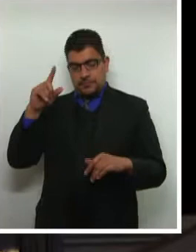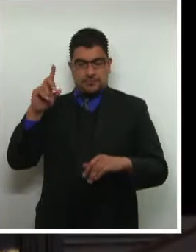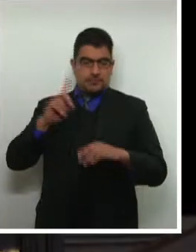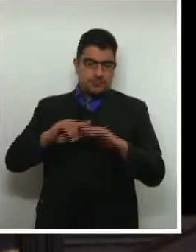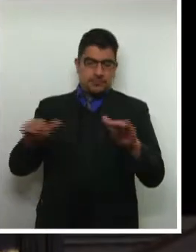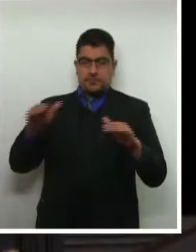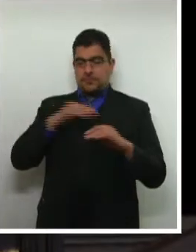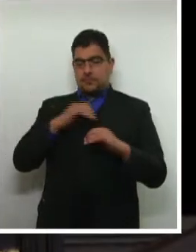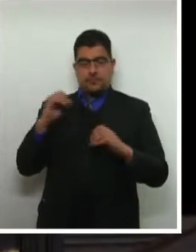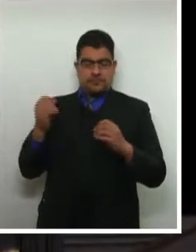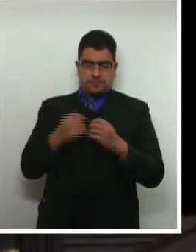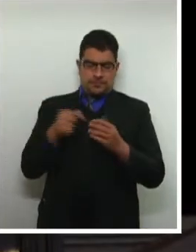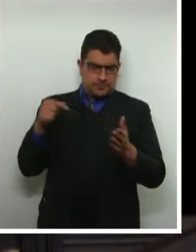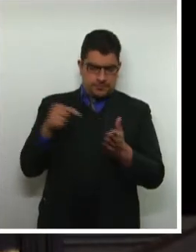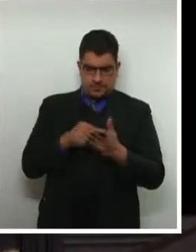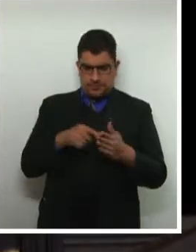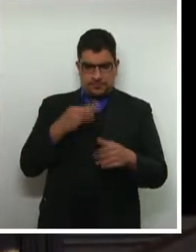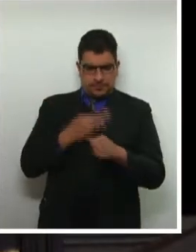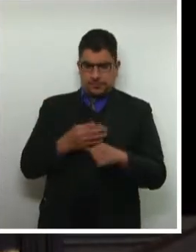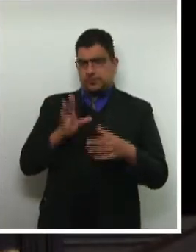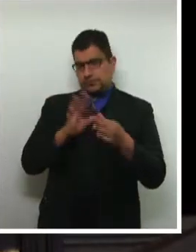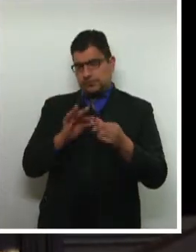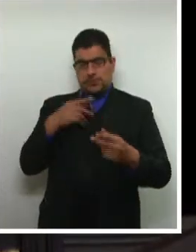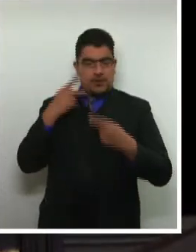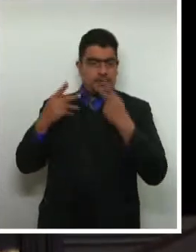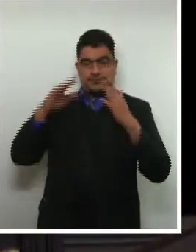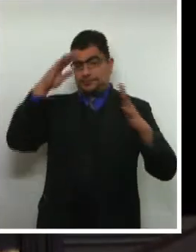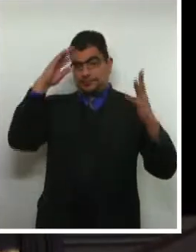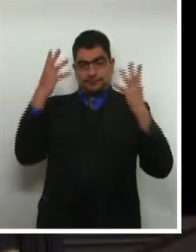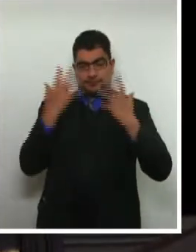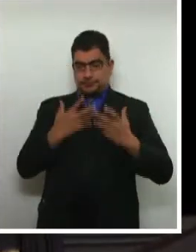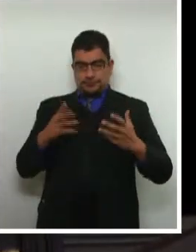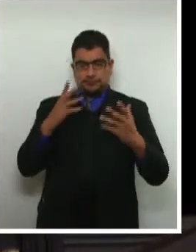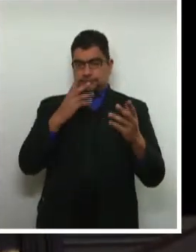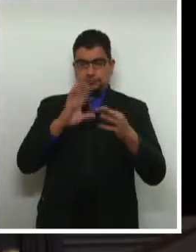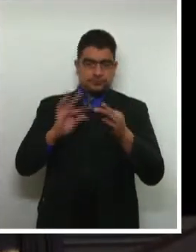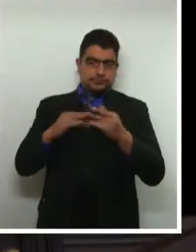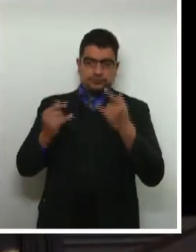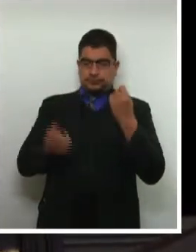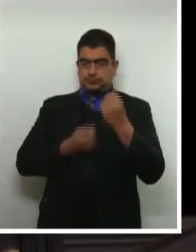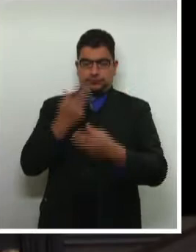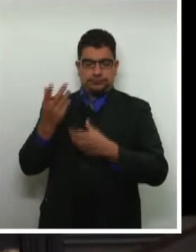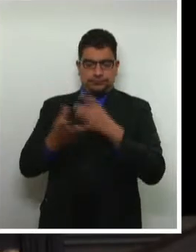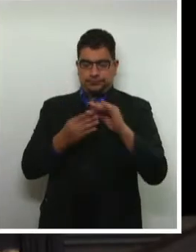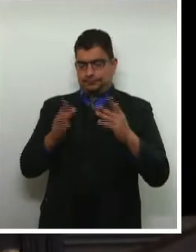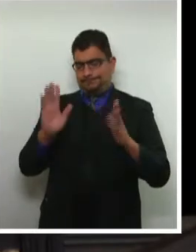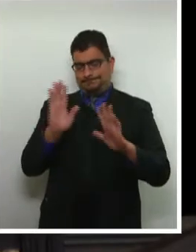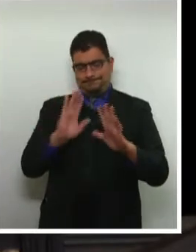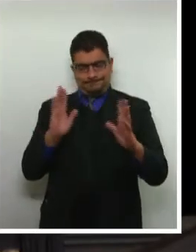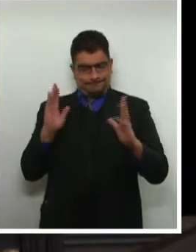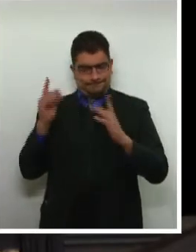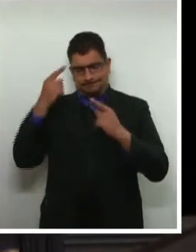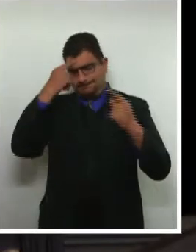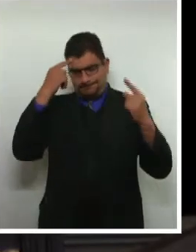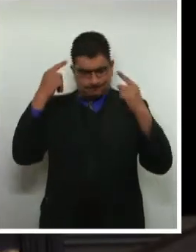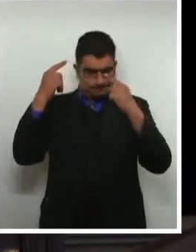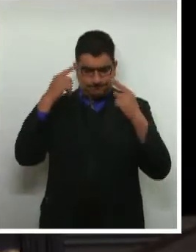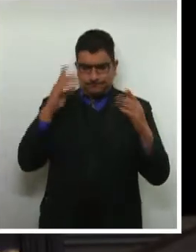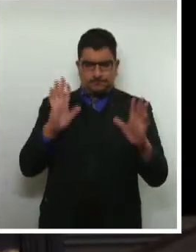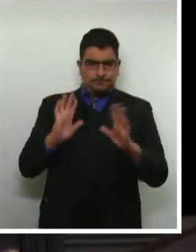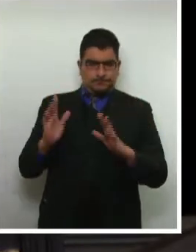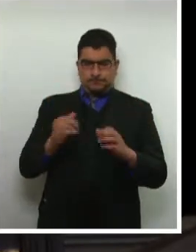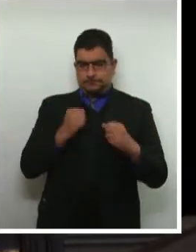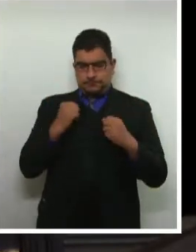orgánica. Pero no los quiero seguir escandalizando con estas expresiones que pueden sonar un